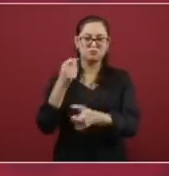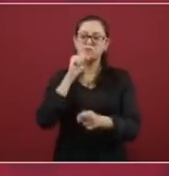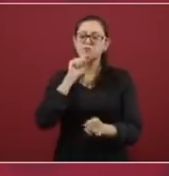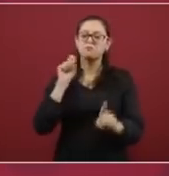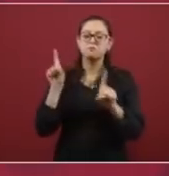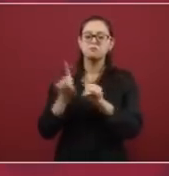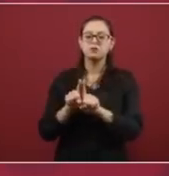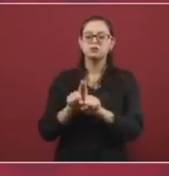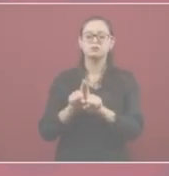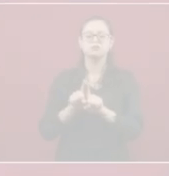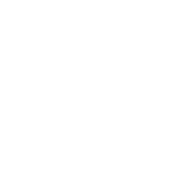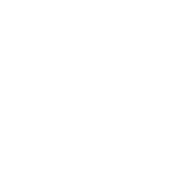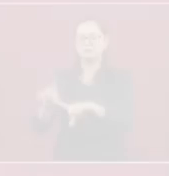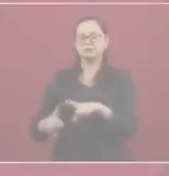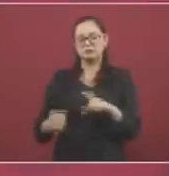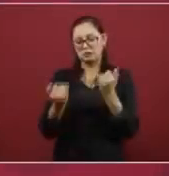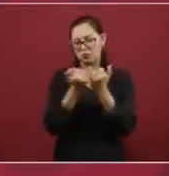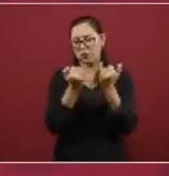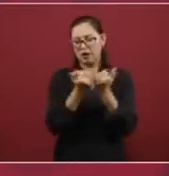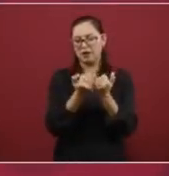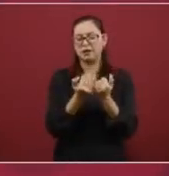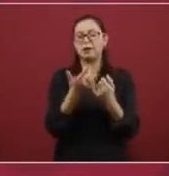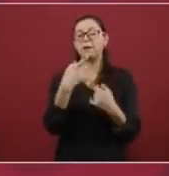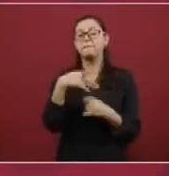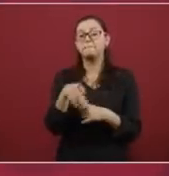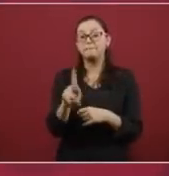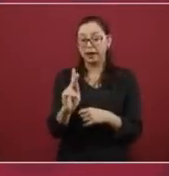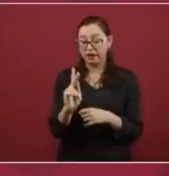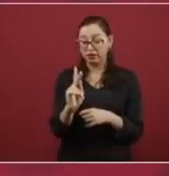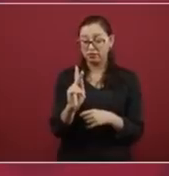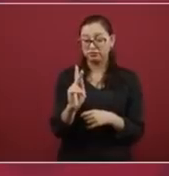inversionistas nacionales. Él